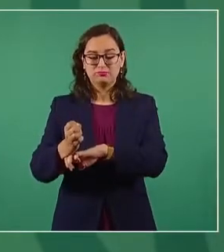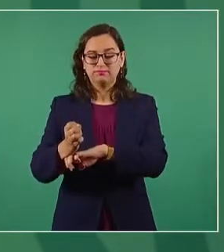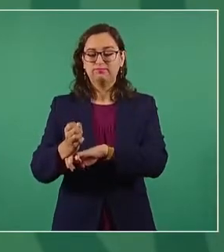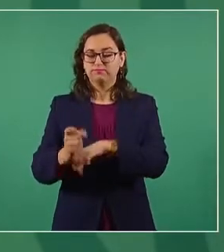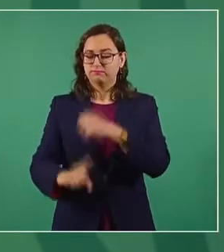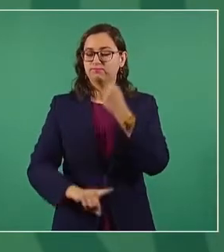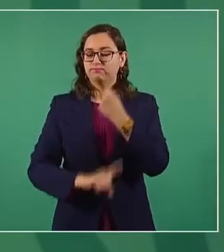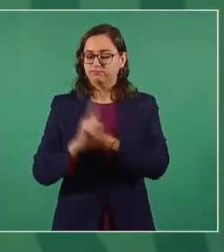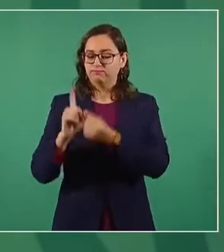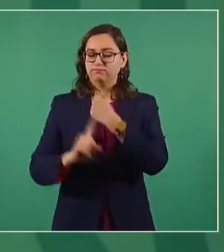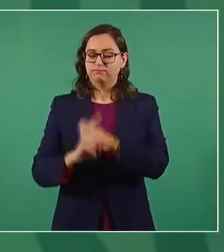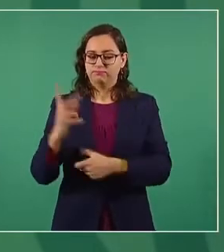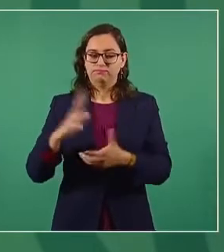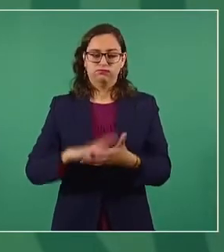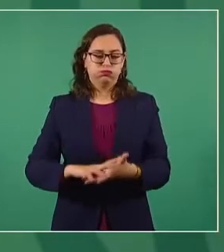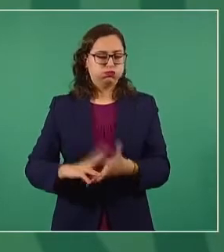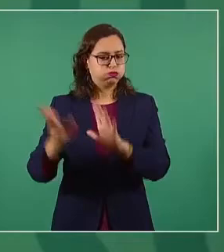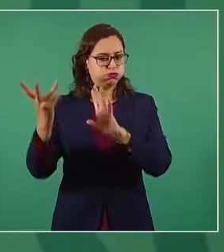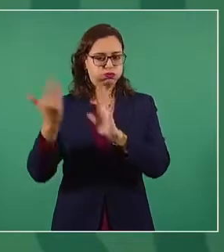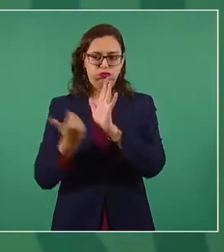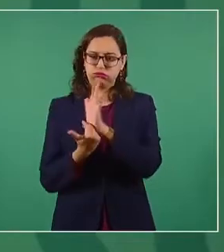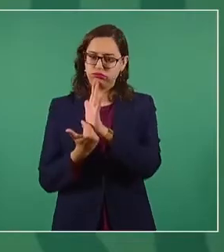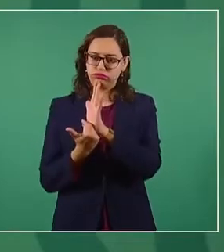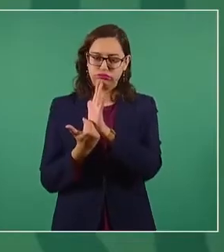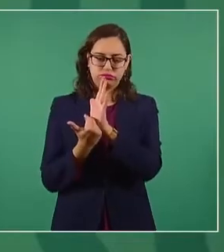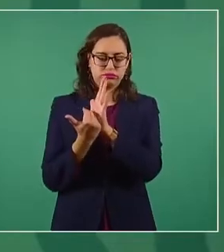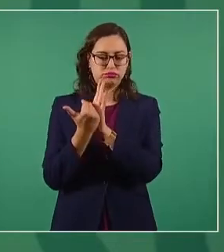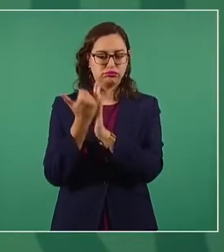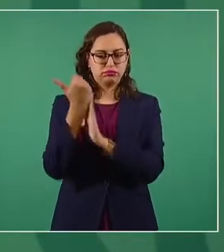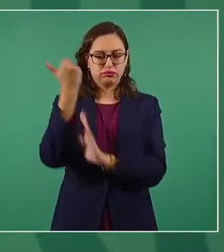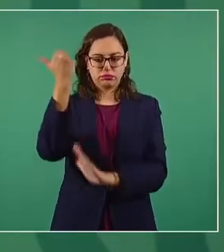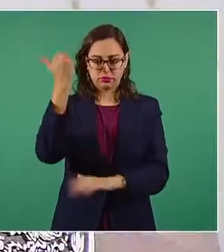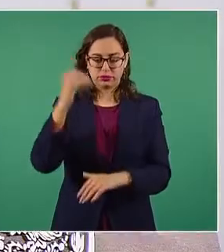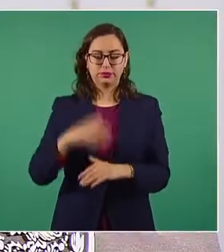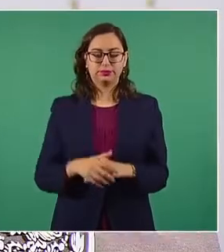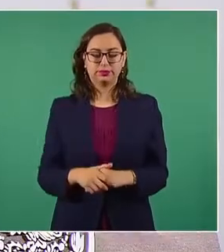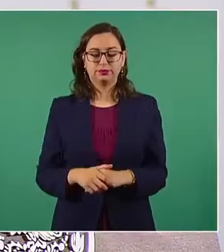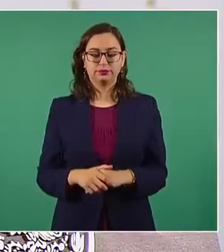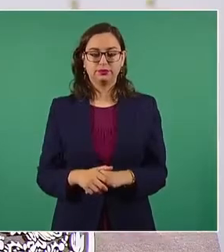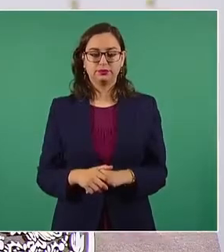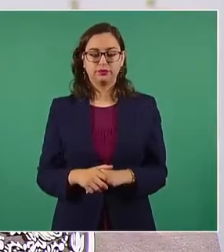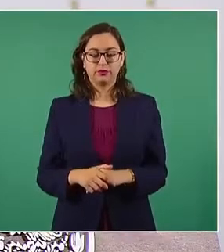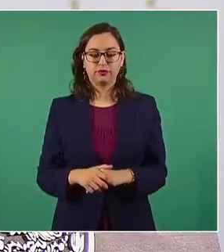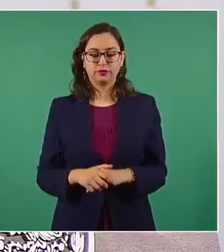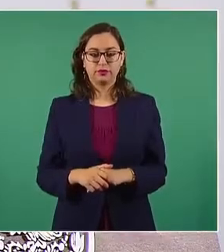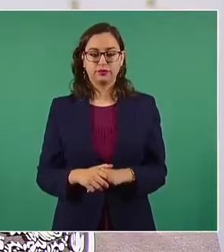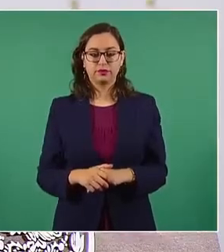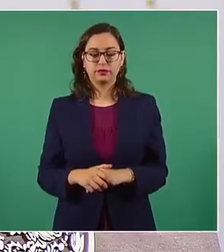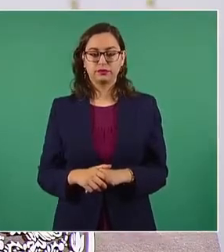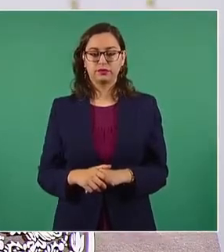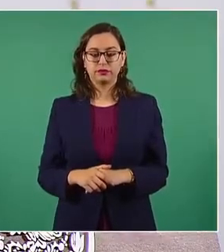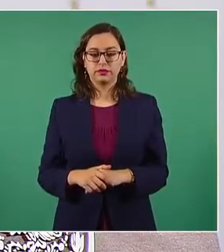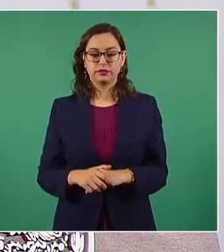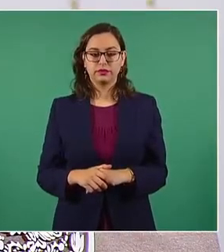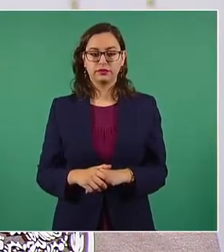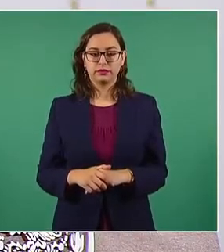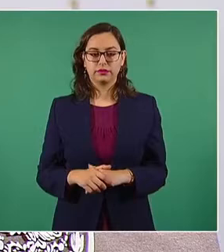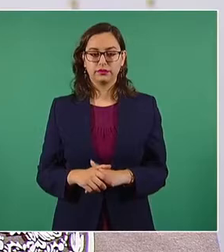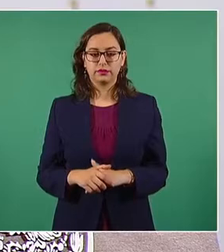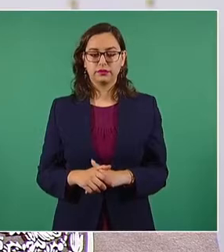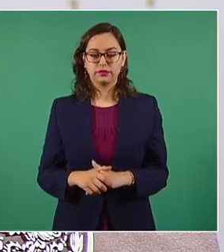con incrementos en la delincuencia en esa región del país, el noreste,